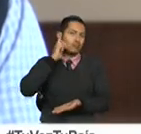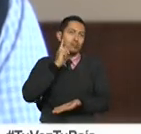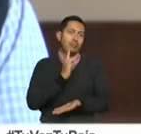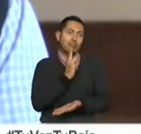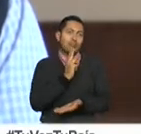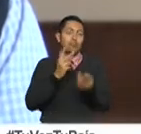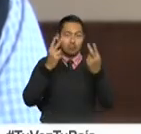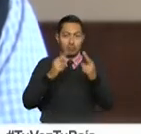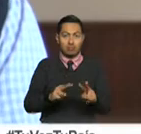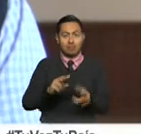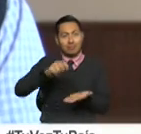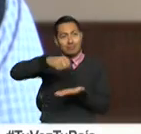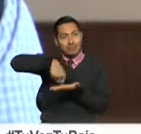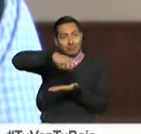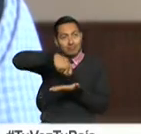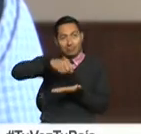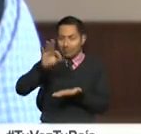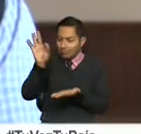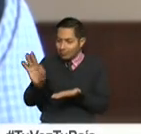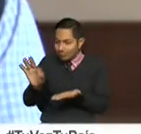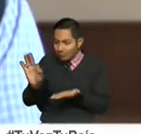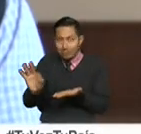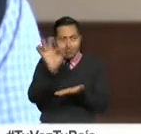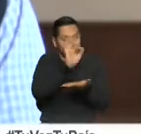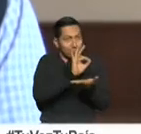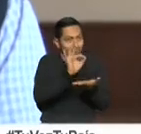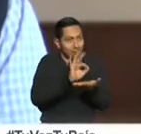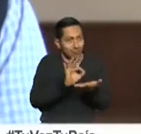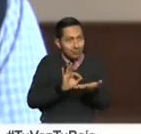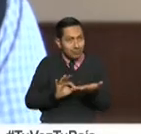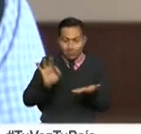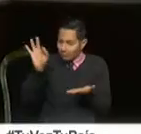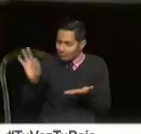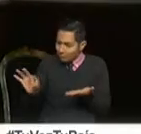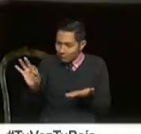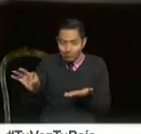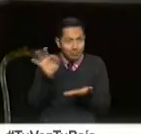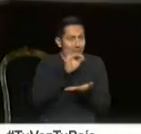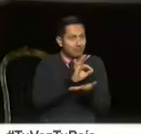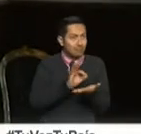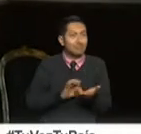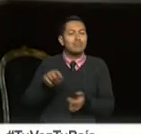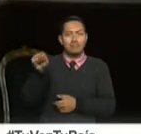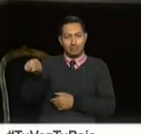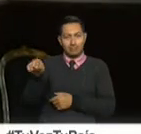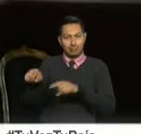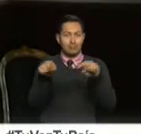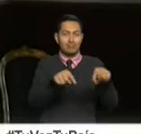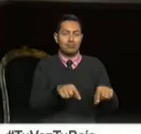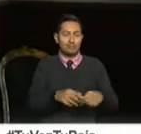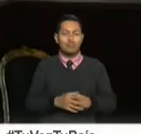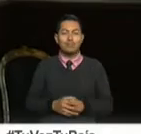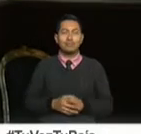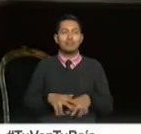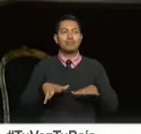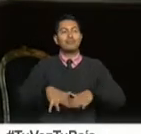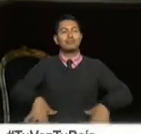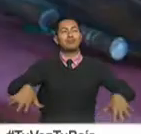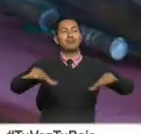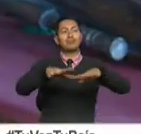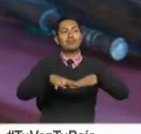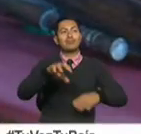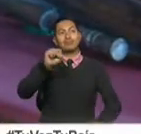hechas en cambio también por José María Espinosa, que era el retratista de Bolívar. La tercera sala es la de Antonio José de